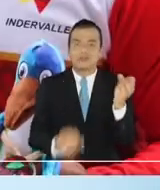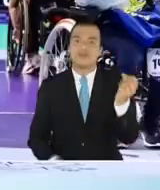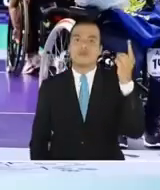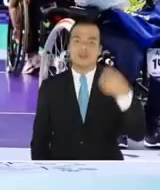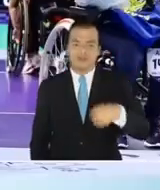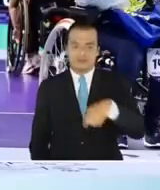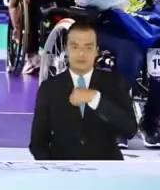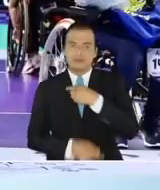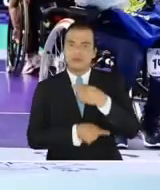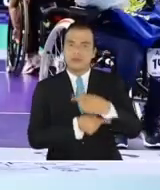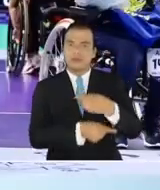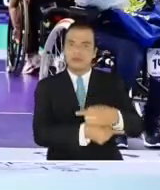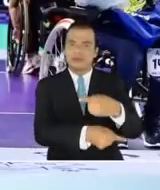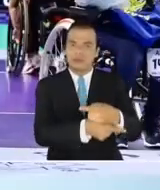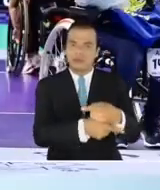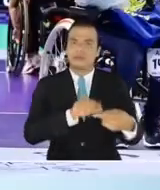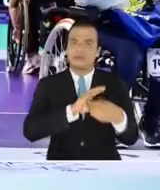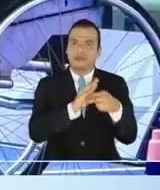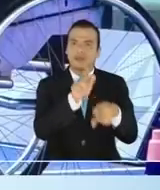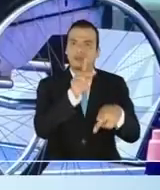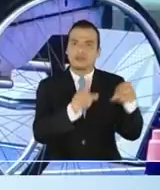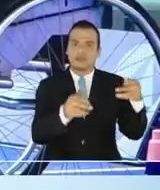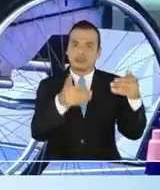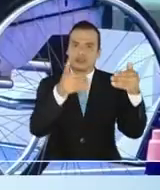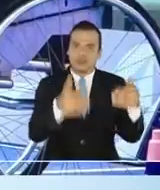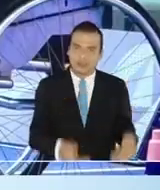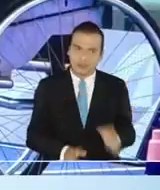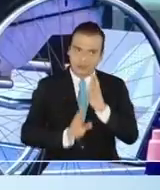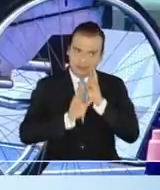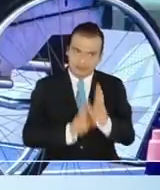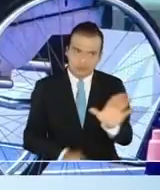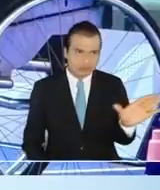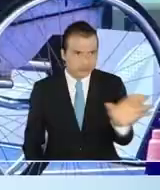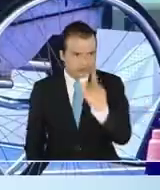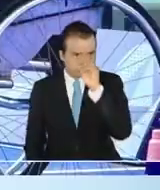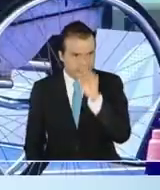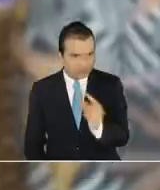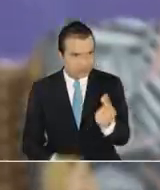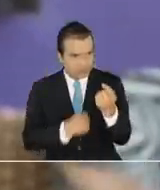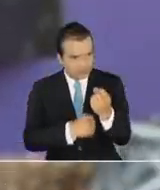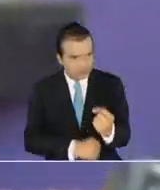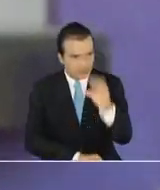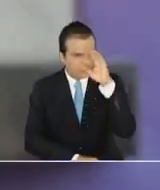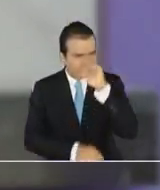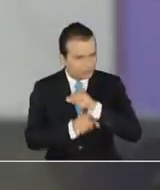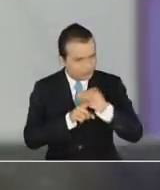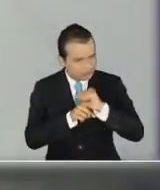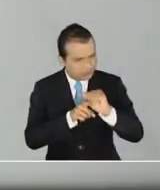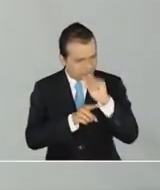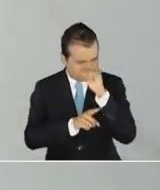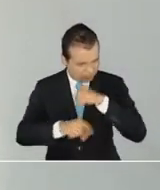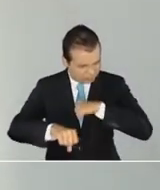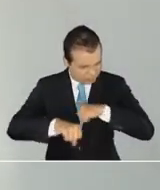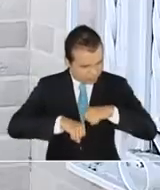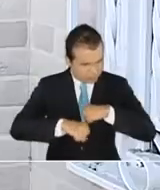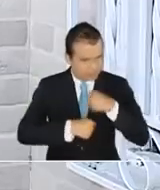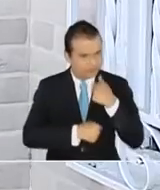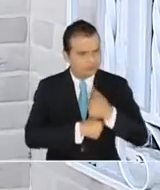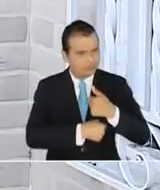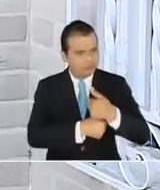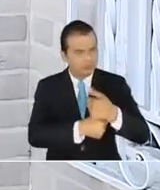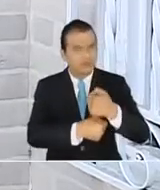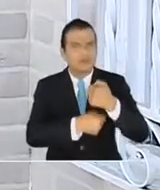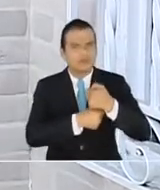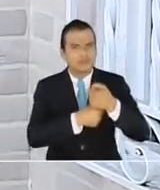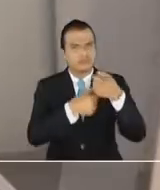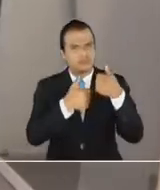reconociera su esfuerzo su dedicación a sus entrenamientos y a sus buenos resultados para las medallistas para olímpicas Erica castaño y